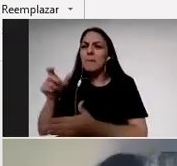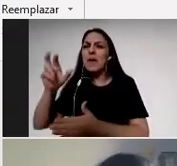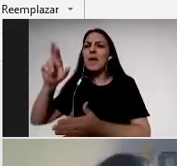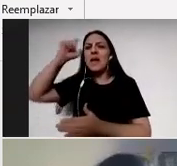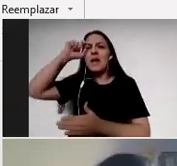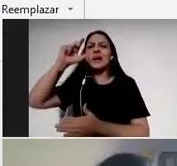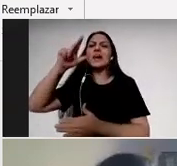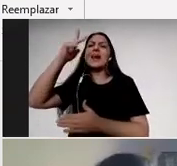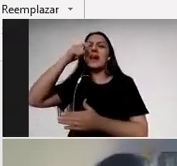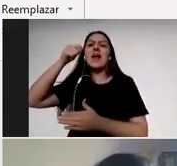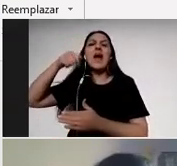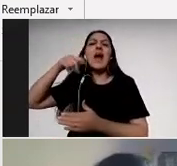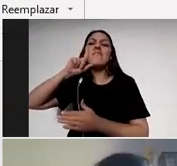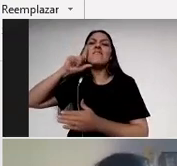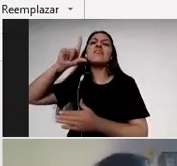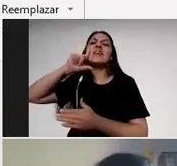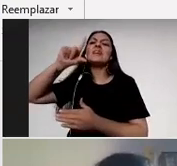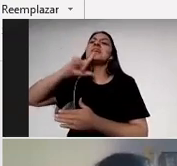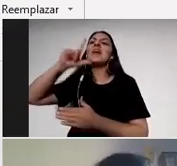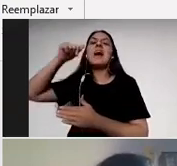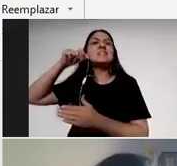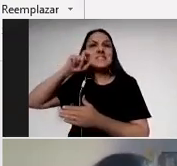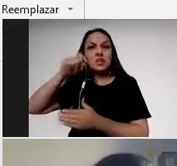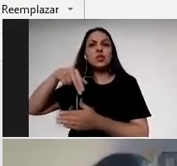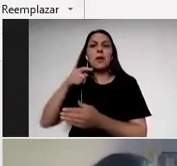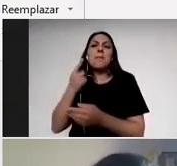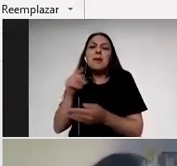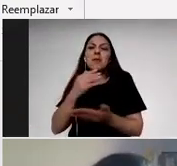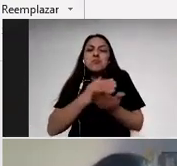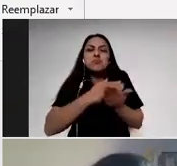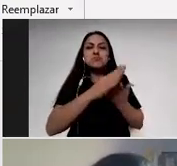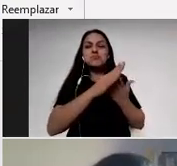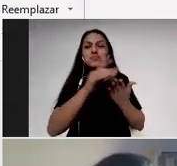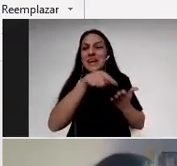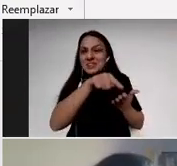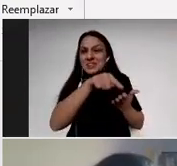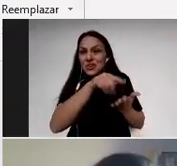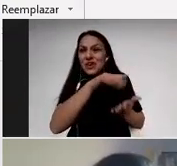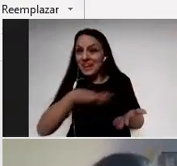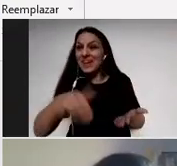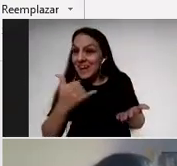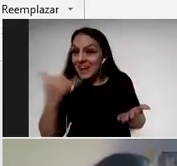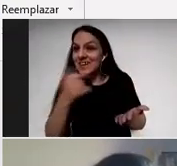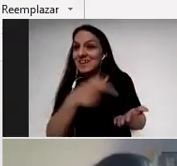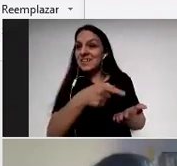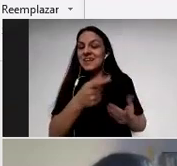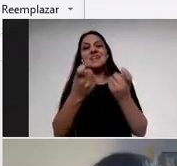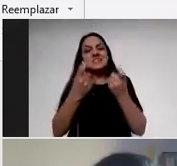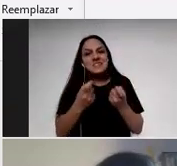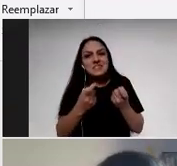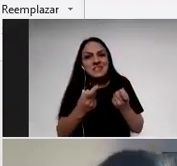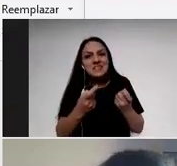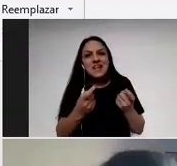niños, de que merecen la recreación, el juego, el interactuar con otros niños, el tiempo libre,